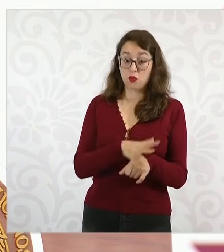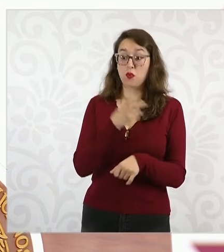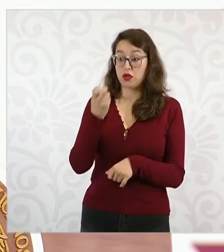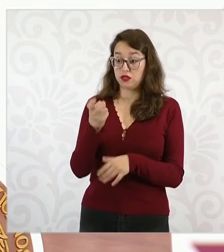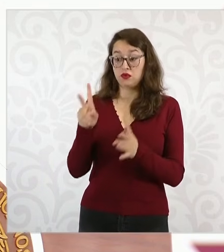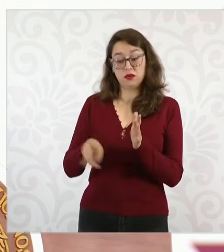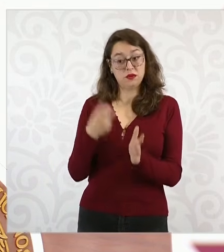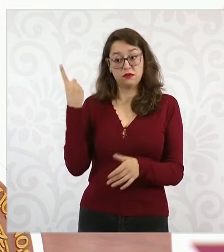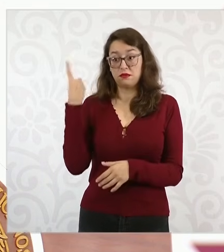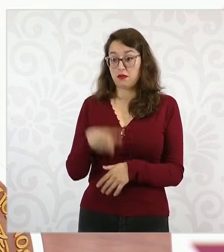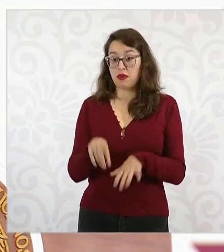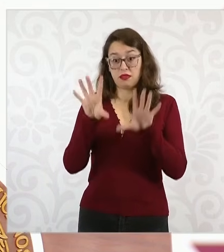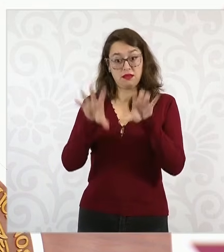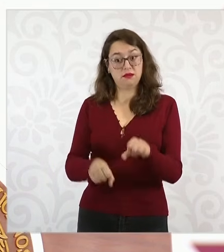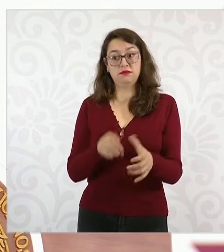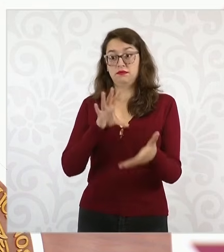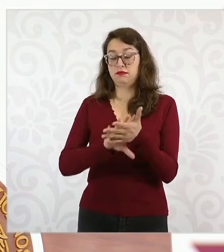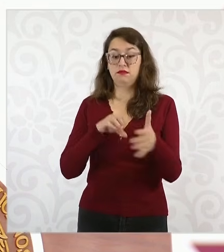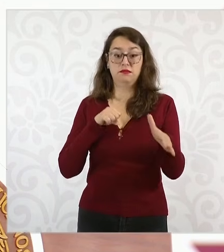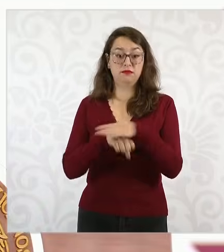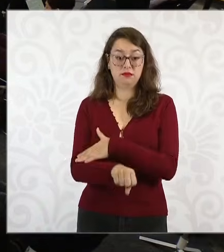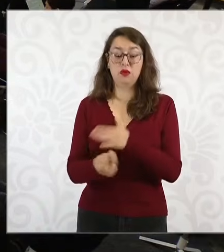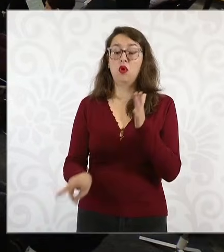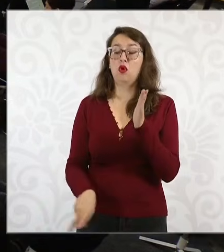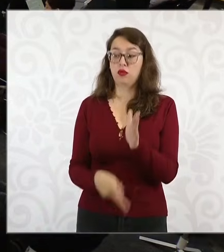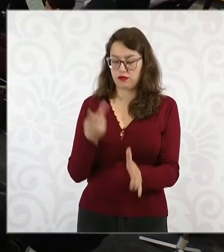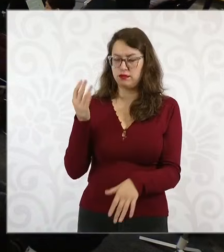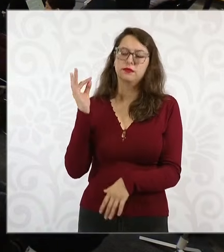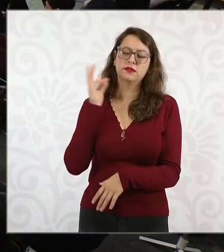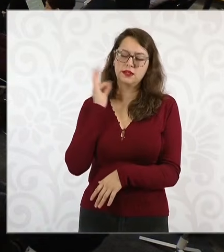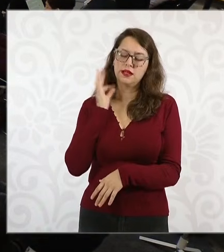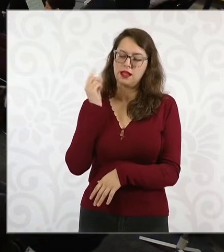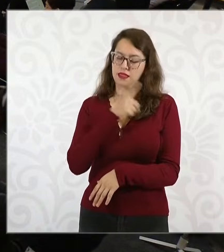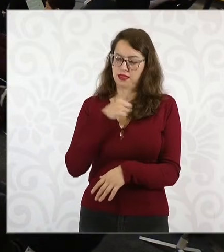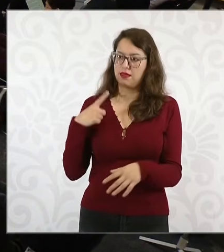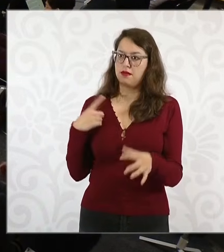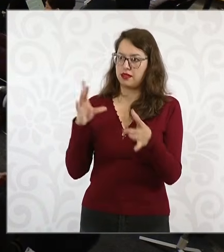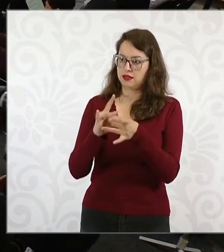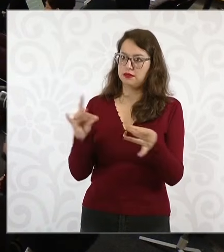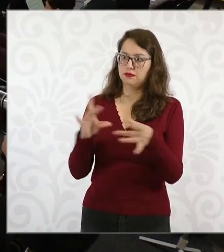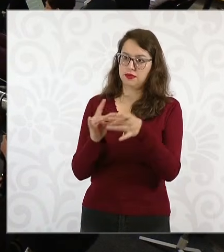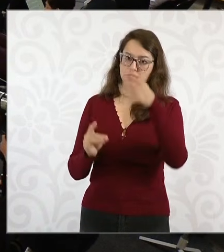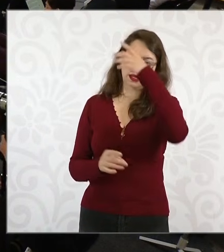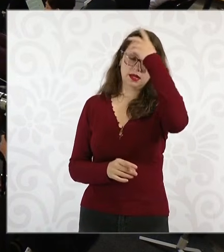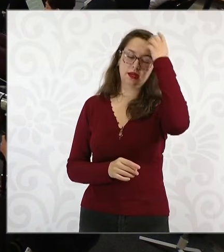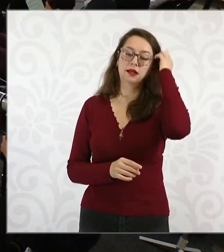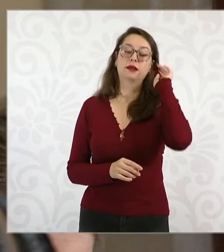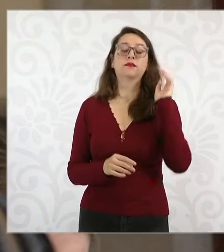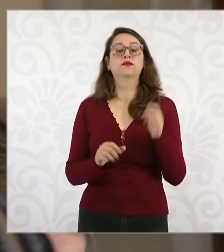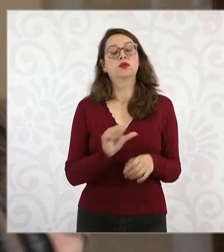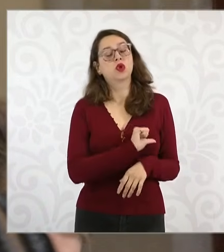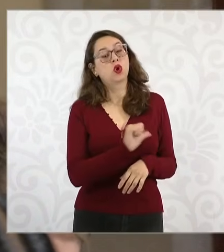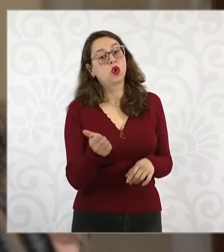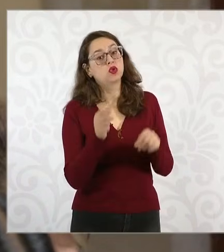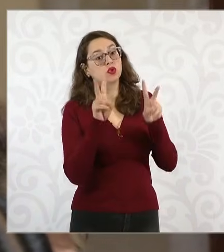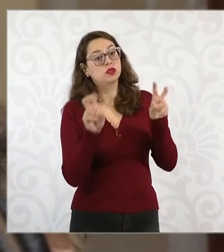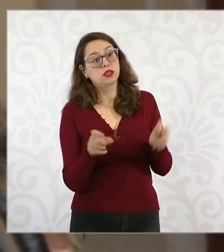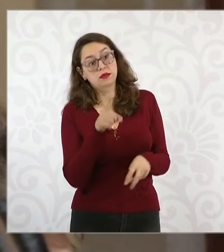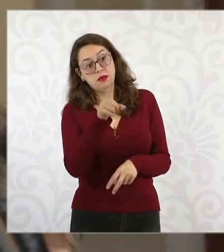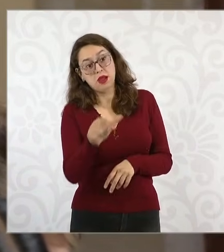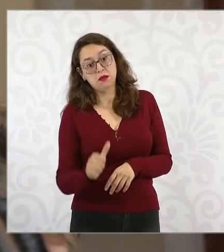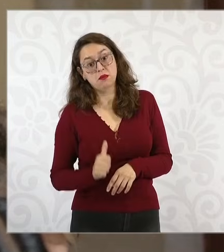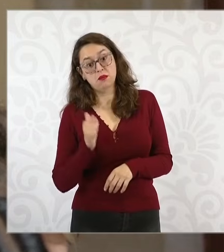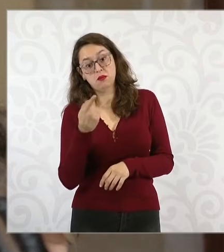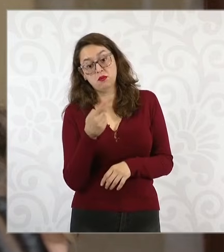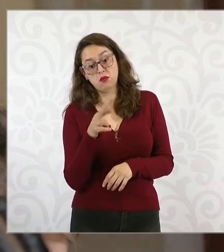aprehensión, pero también que lo explique la Fiscalía. Presidenta, también en otro tema, y aprovechando que está aquí el Procurador Federal del Consumidor,